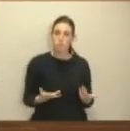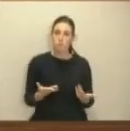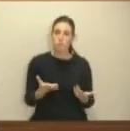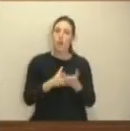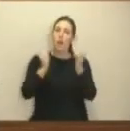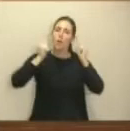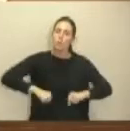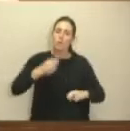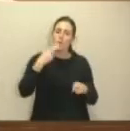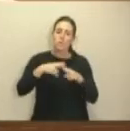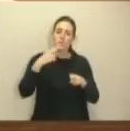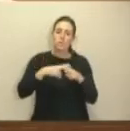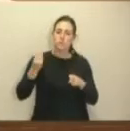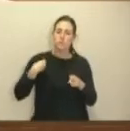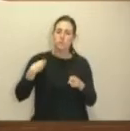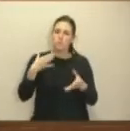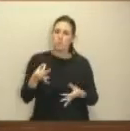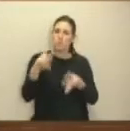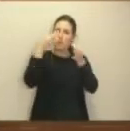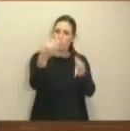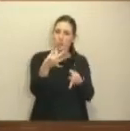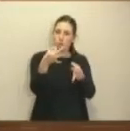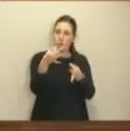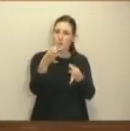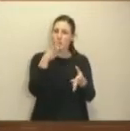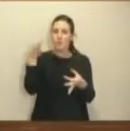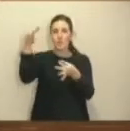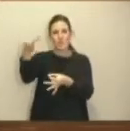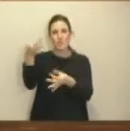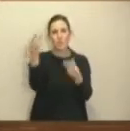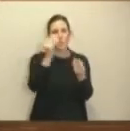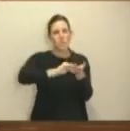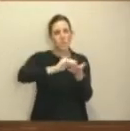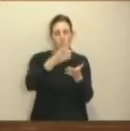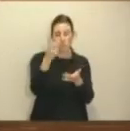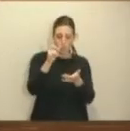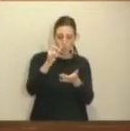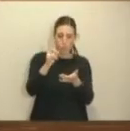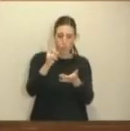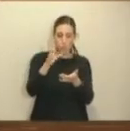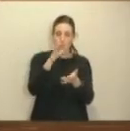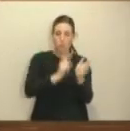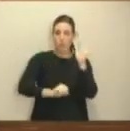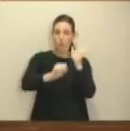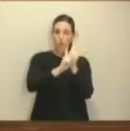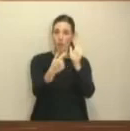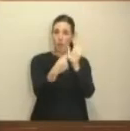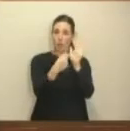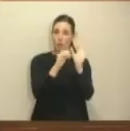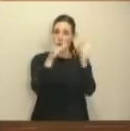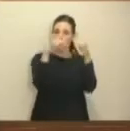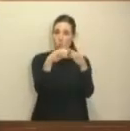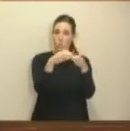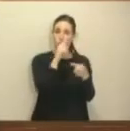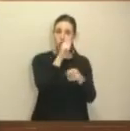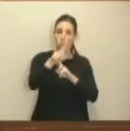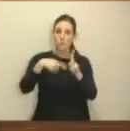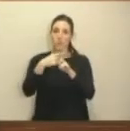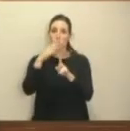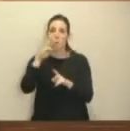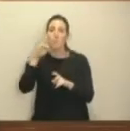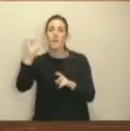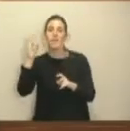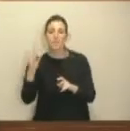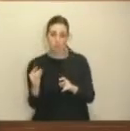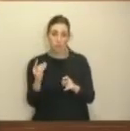que viene reflejado aquí. Lo he sacado pocas veces, creo que lo tenía que haber sacado más. Y lleva el membrete del Partido Socialista y de UPyD. Este